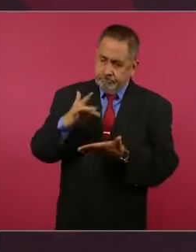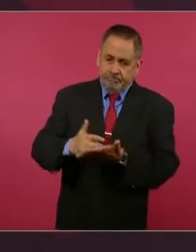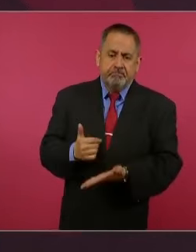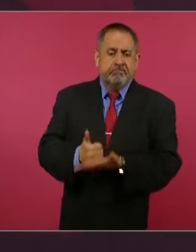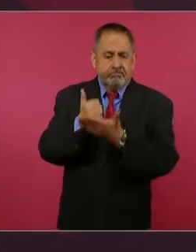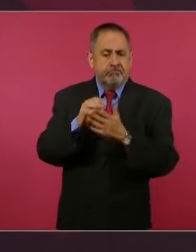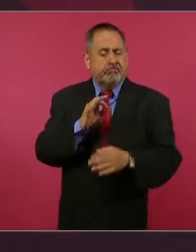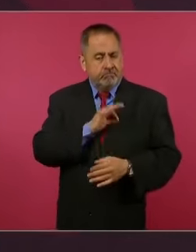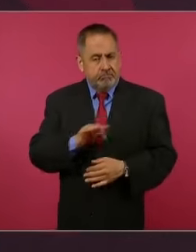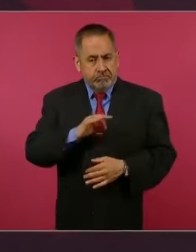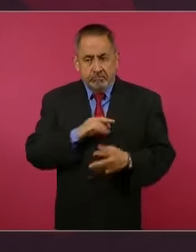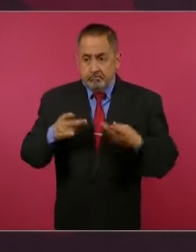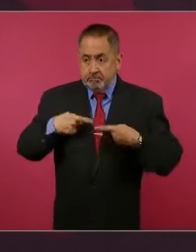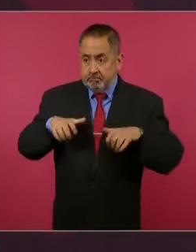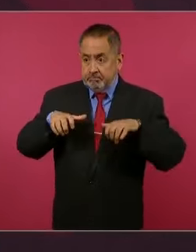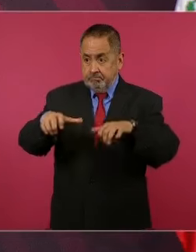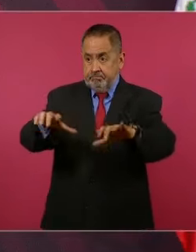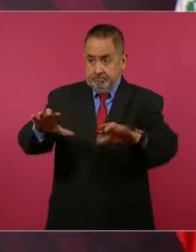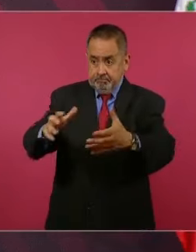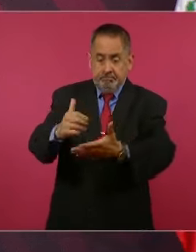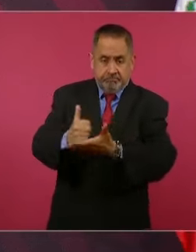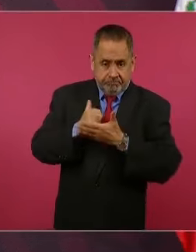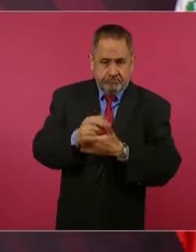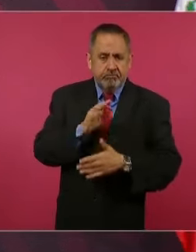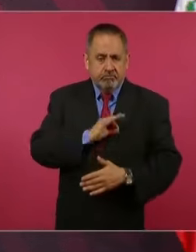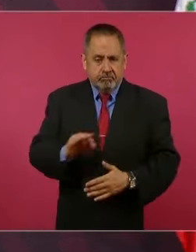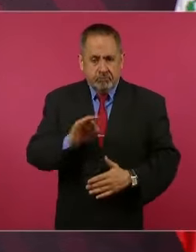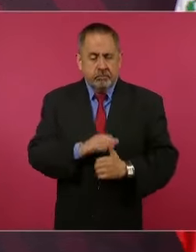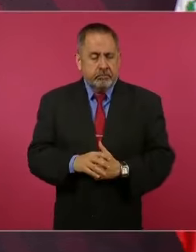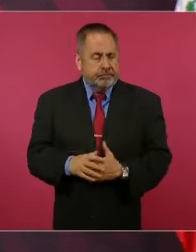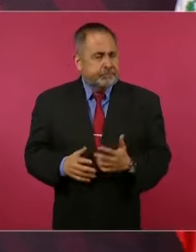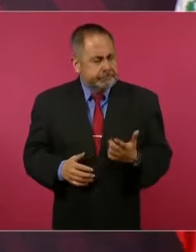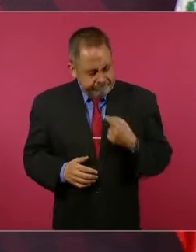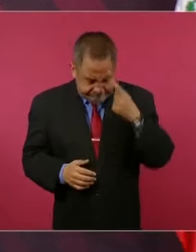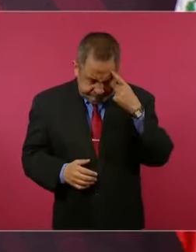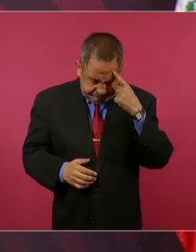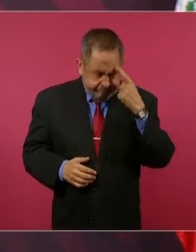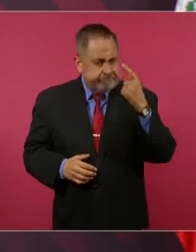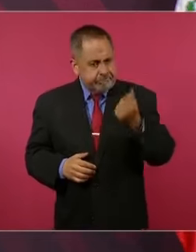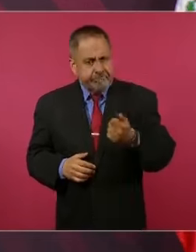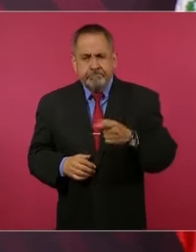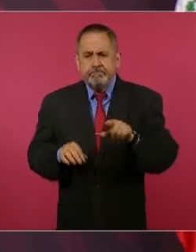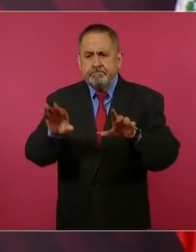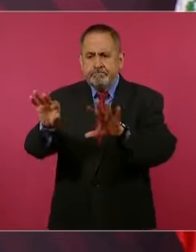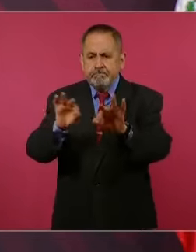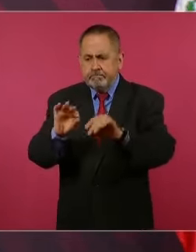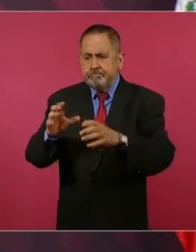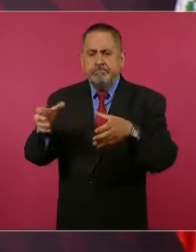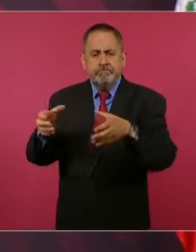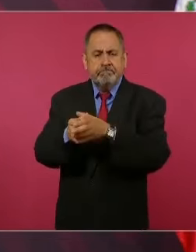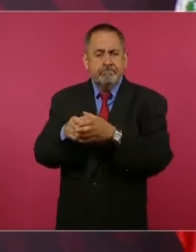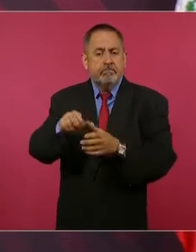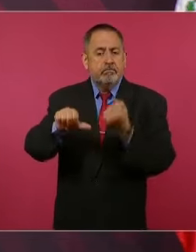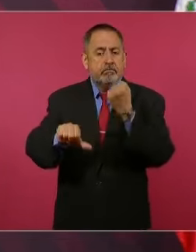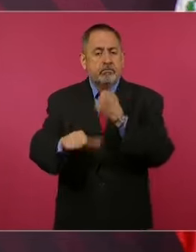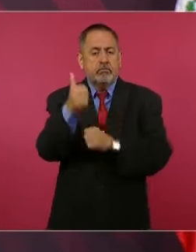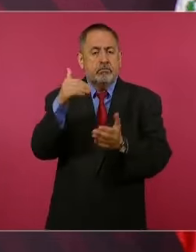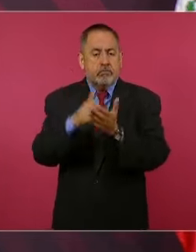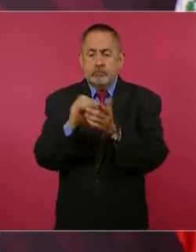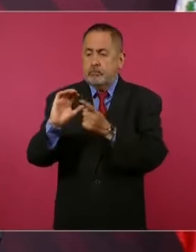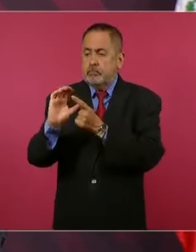con el apoyo del pueblo Entonces creamos ya 11,000 comités